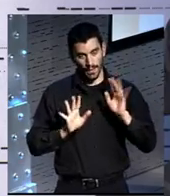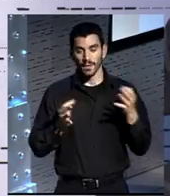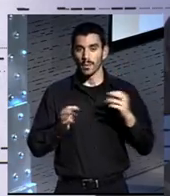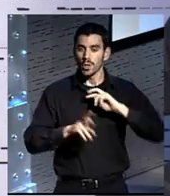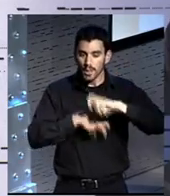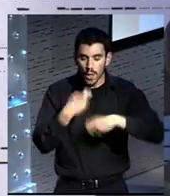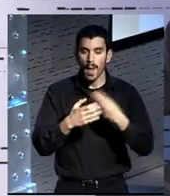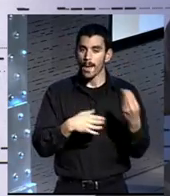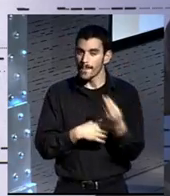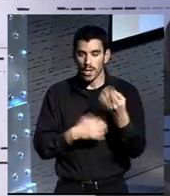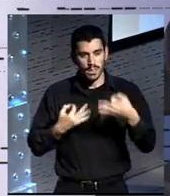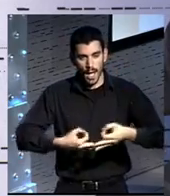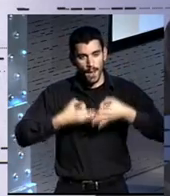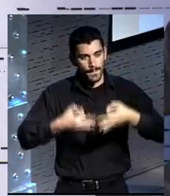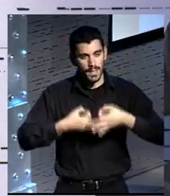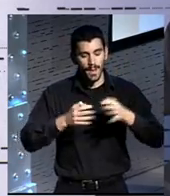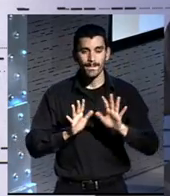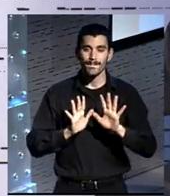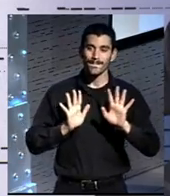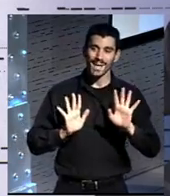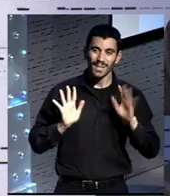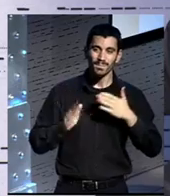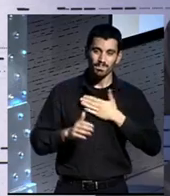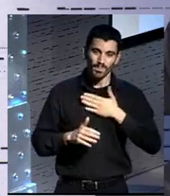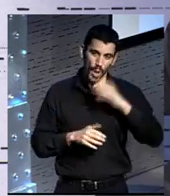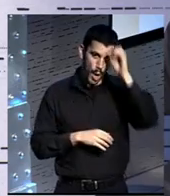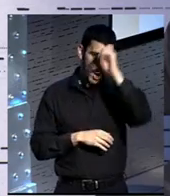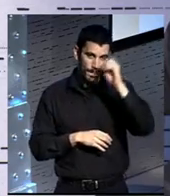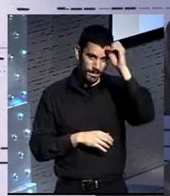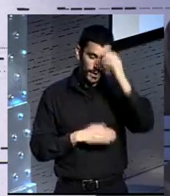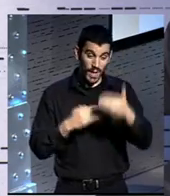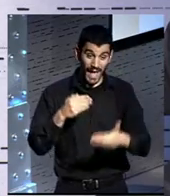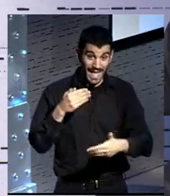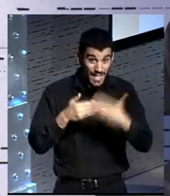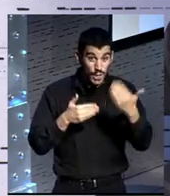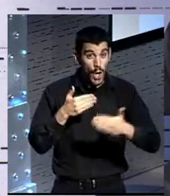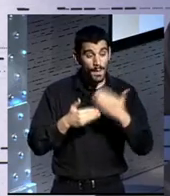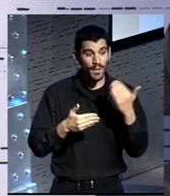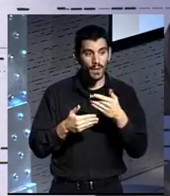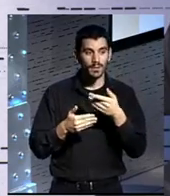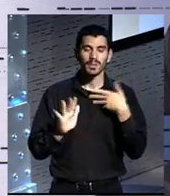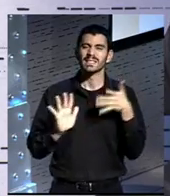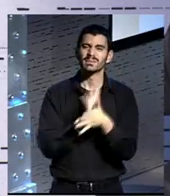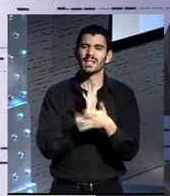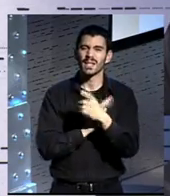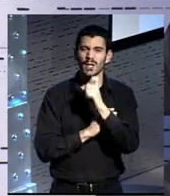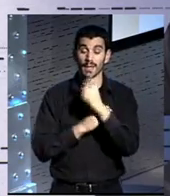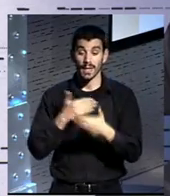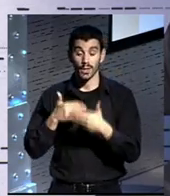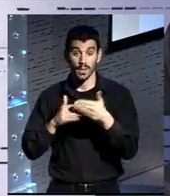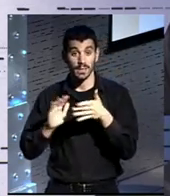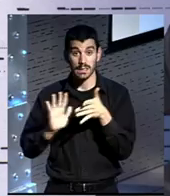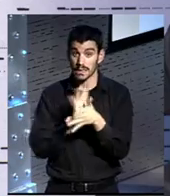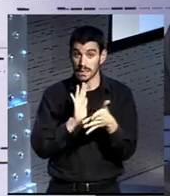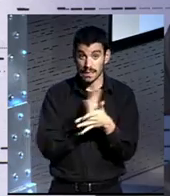la tecnología. Pero para mí la innovación, yo la mejor definición que he encontrado es una que dice: innovar es connect